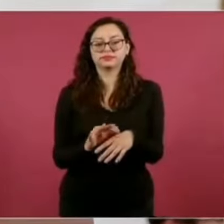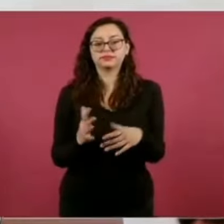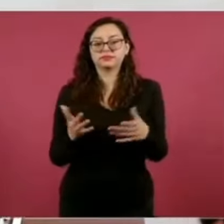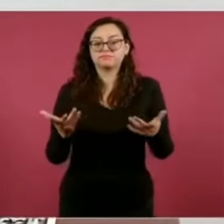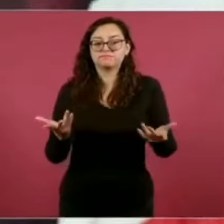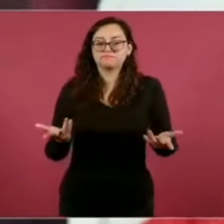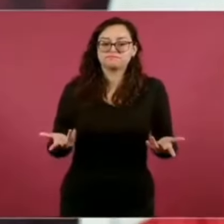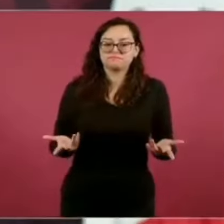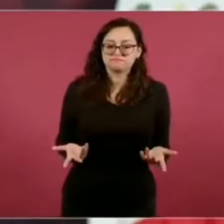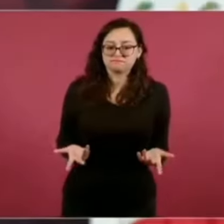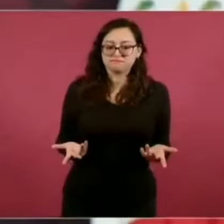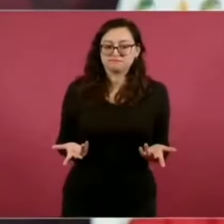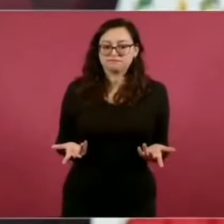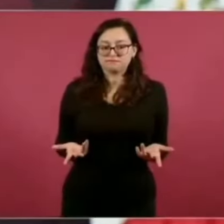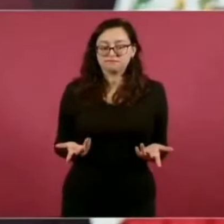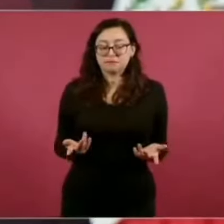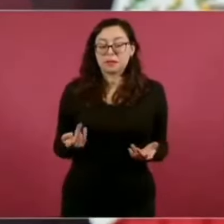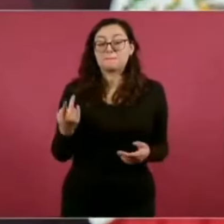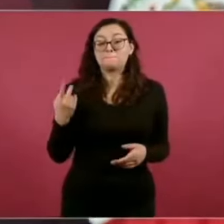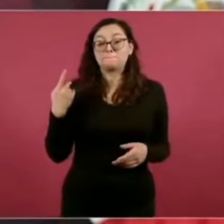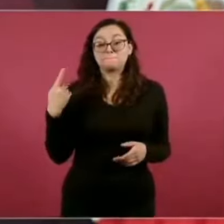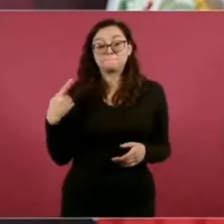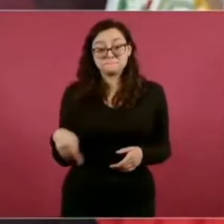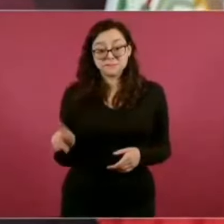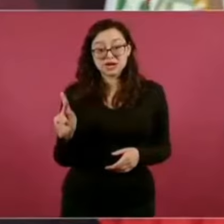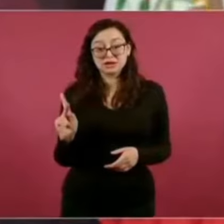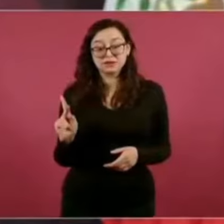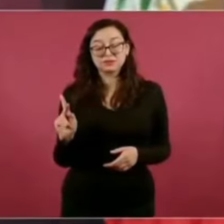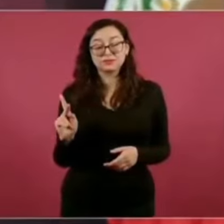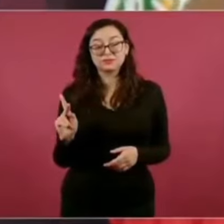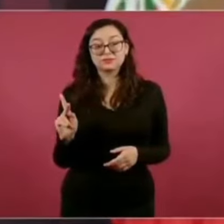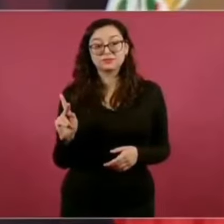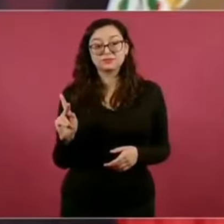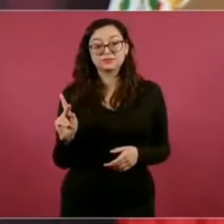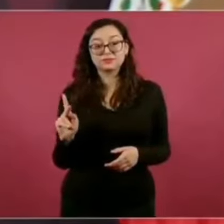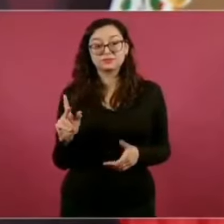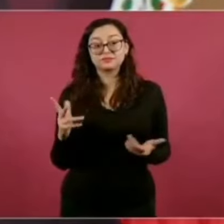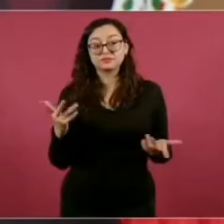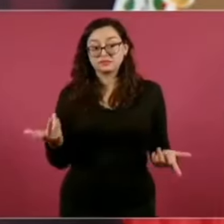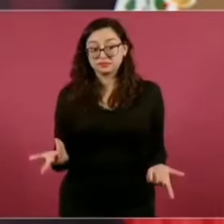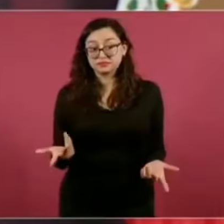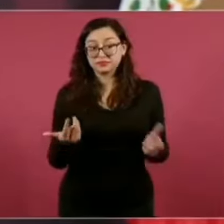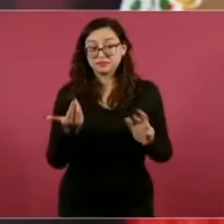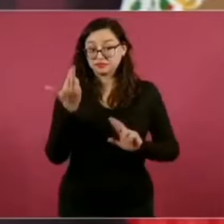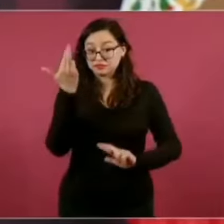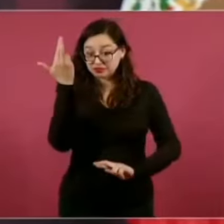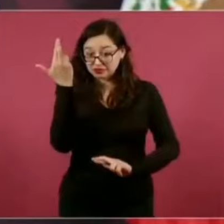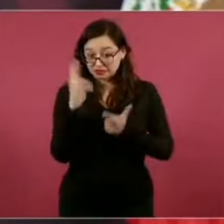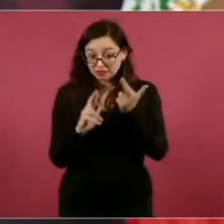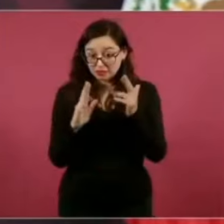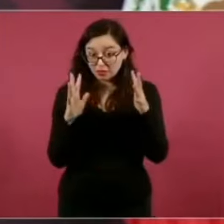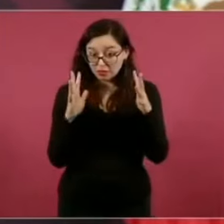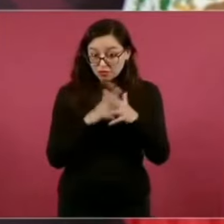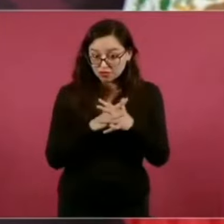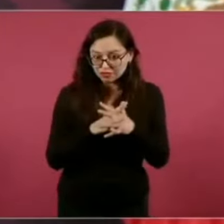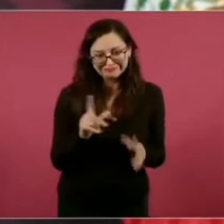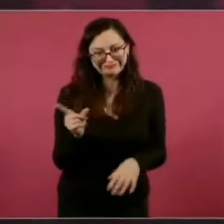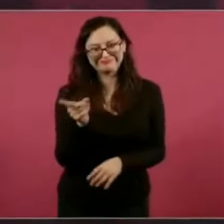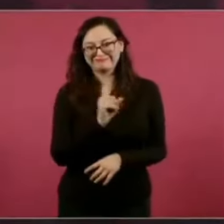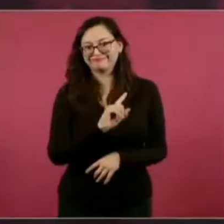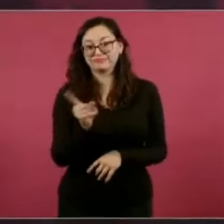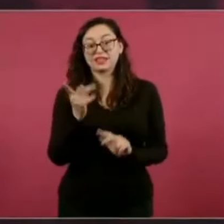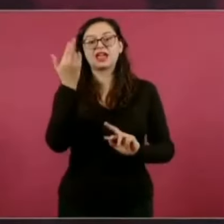Pero teníamos que hacerlo, como afortunadamente se ha logrado, de manera